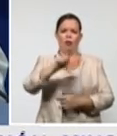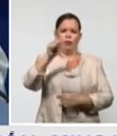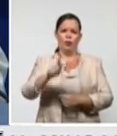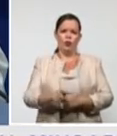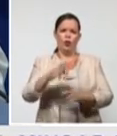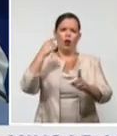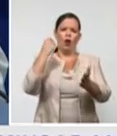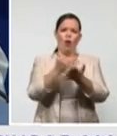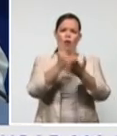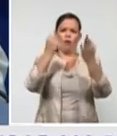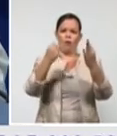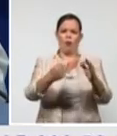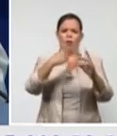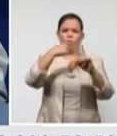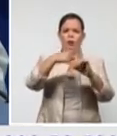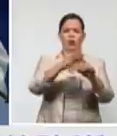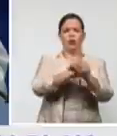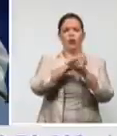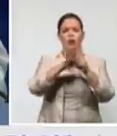Cuba.